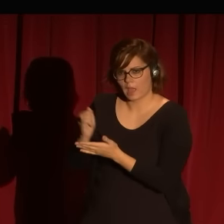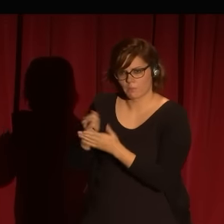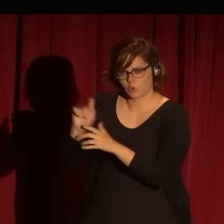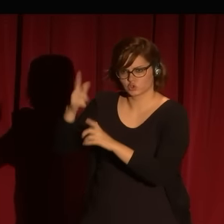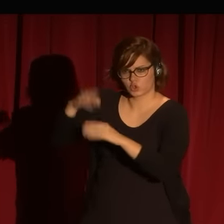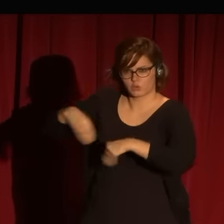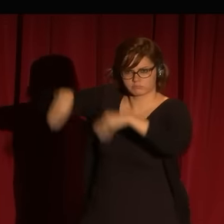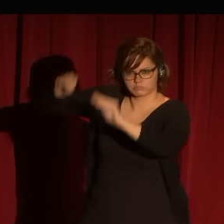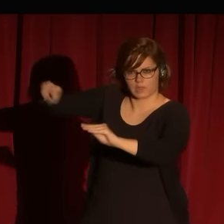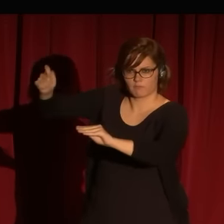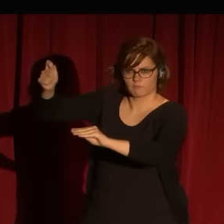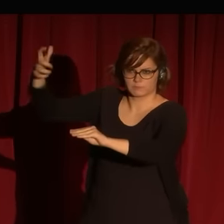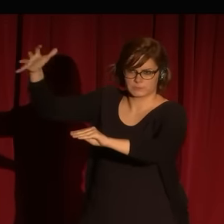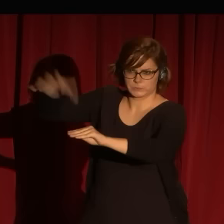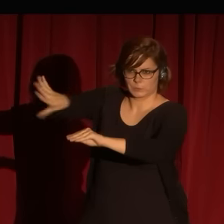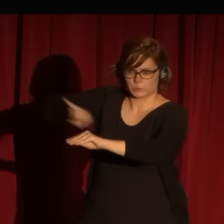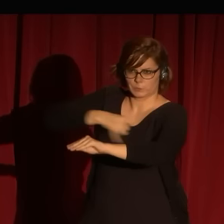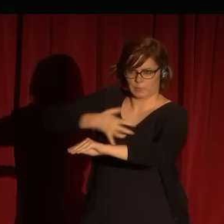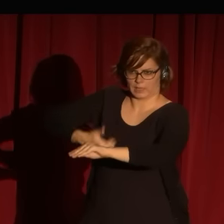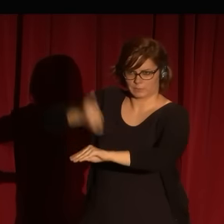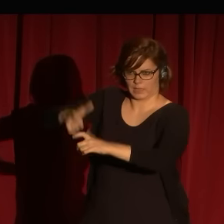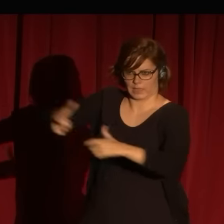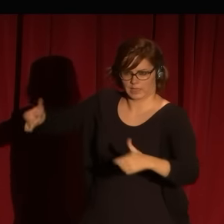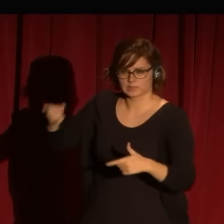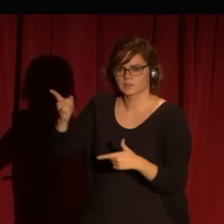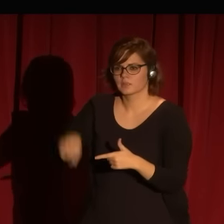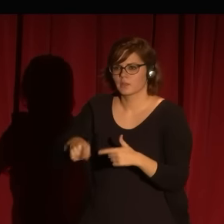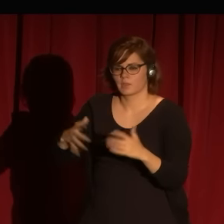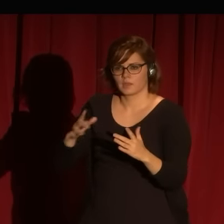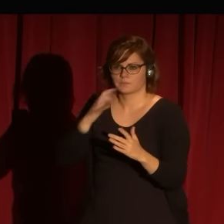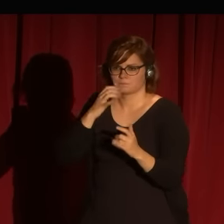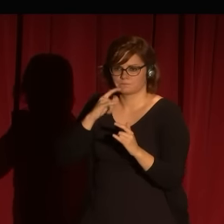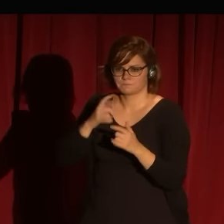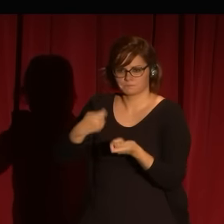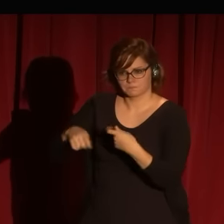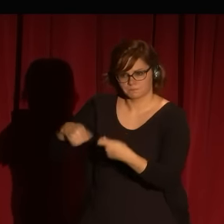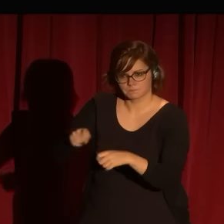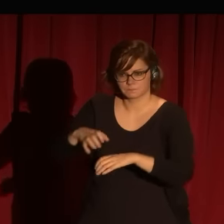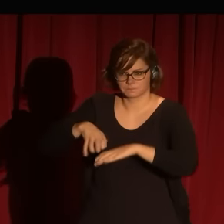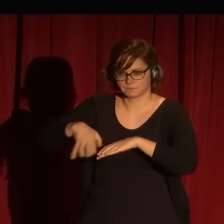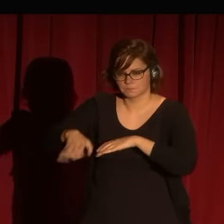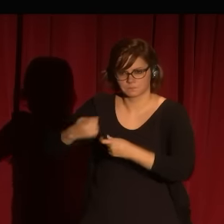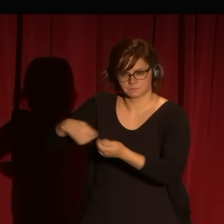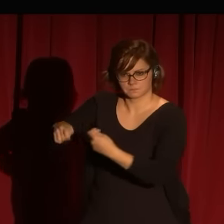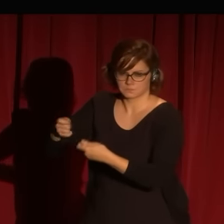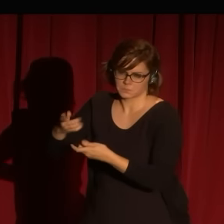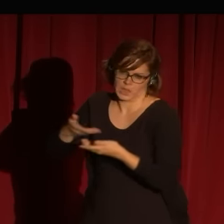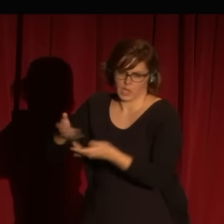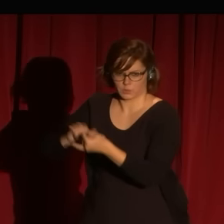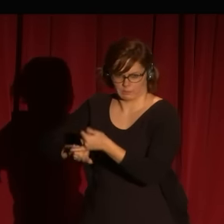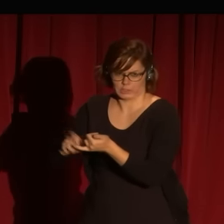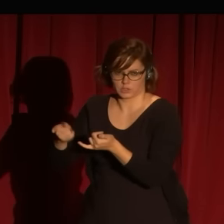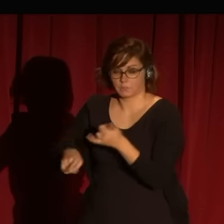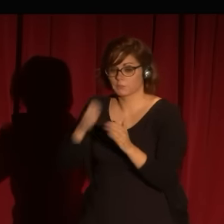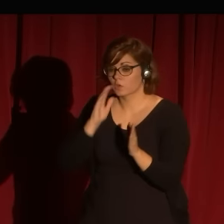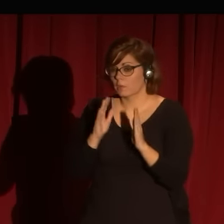pusiesen más blancas sabemos que en puestos comerciales en los mercados ayudaban a sus esposos a pesar de que todos los textos de la época que hablan